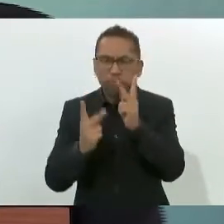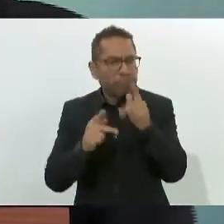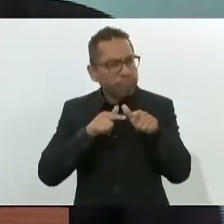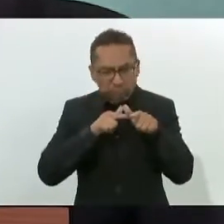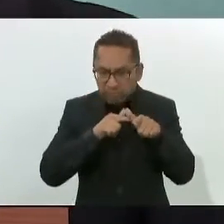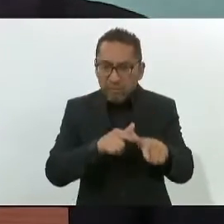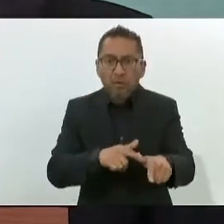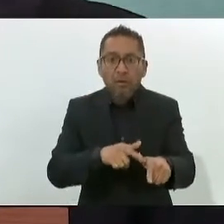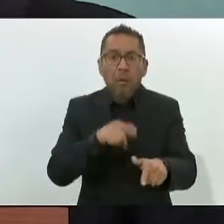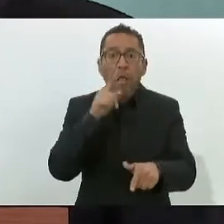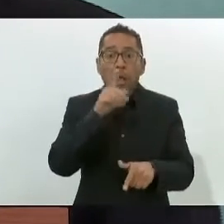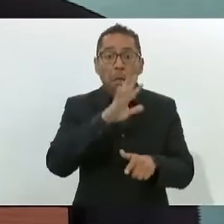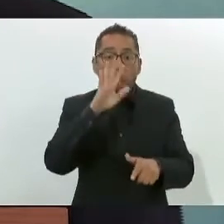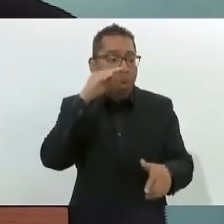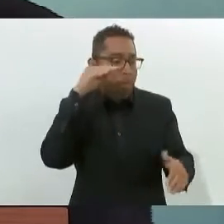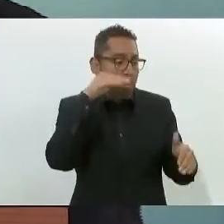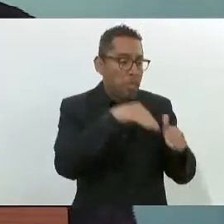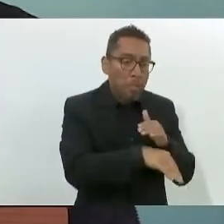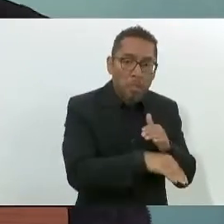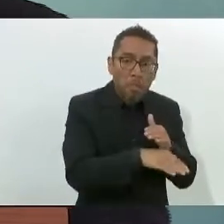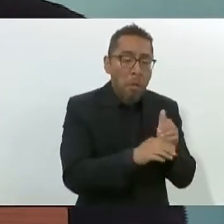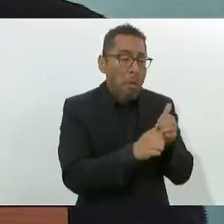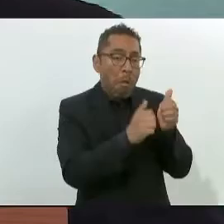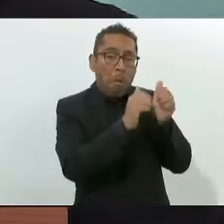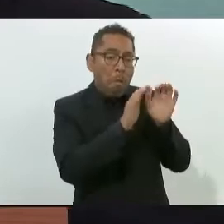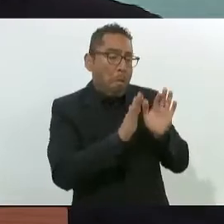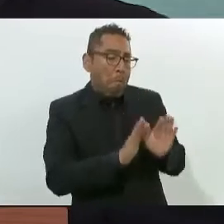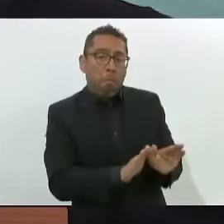No se cayó la producción